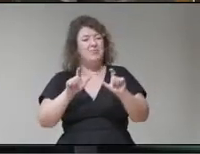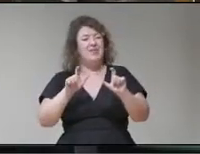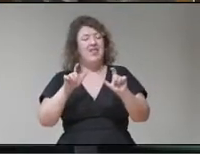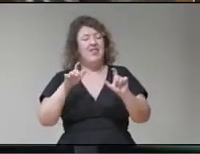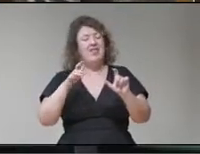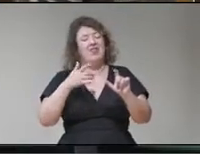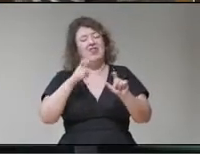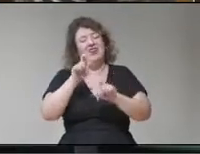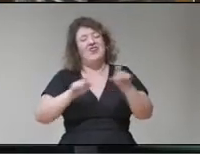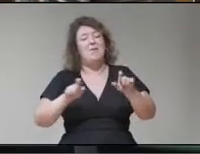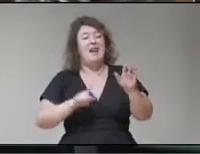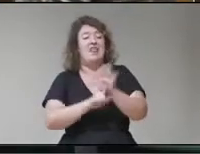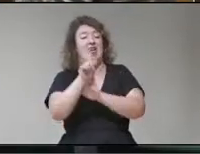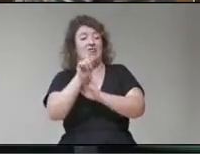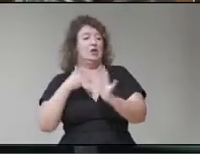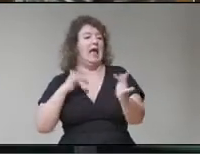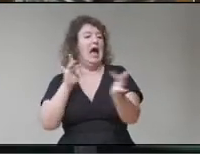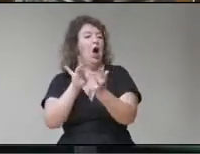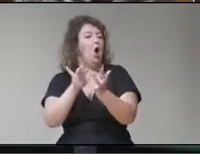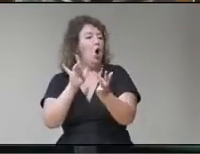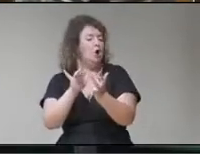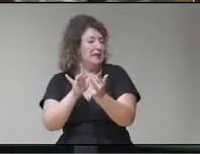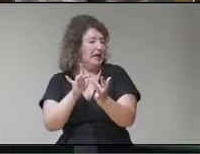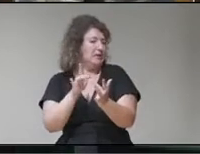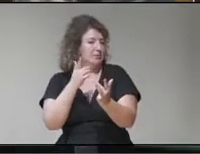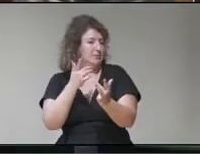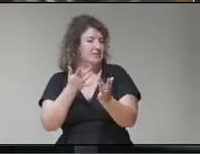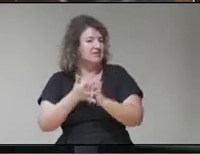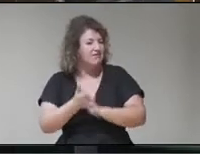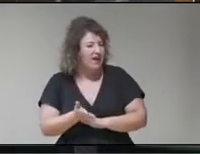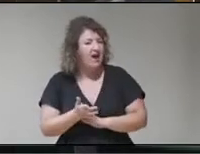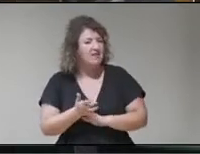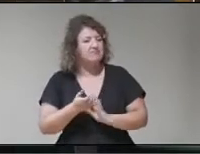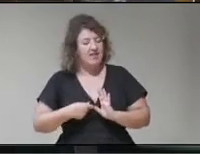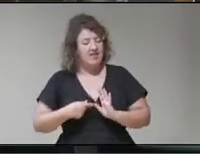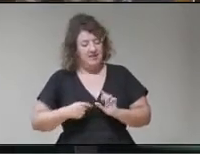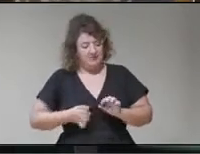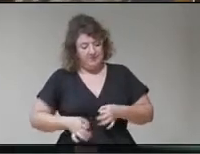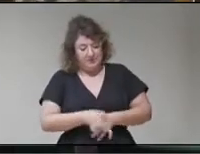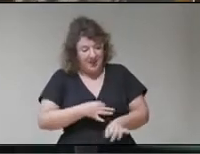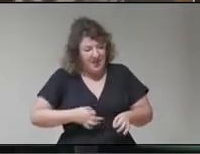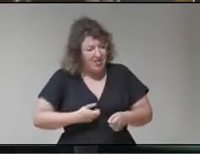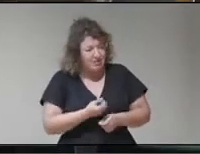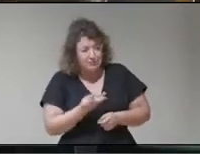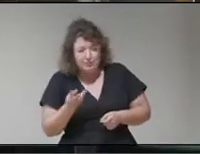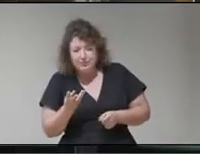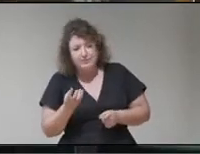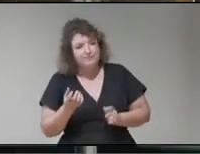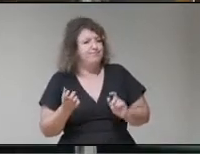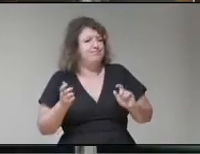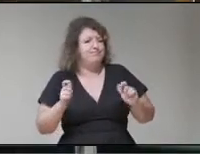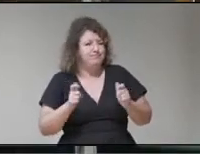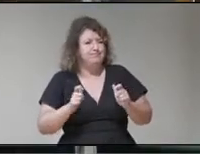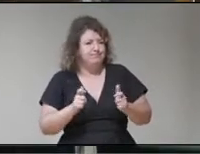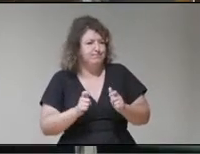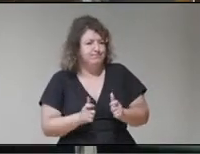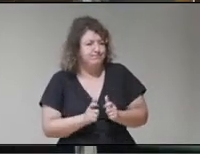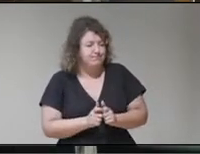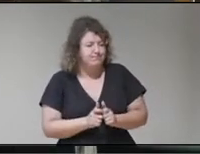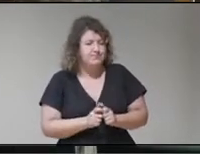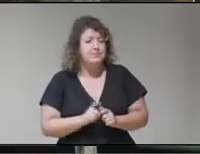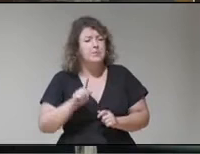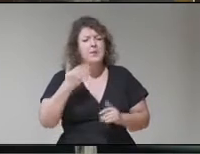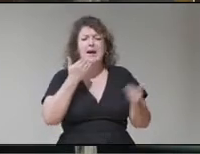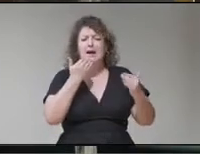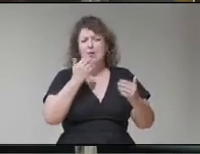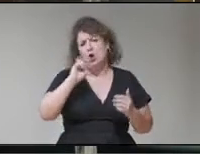civilización, entre comillas. Por lo tanto, está claro que la diversidad disminuye. Aparte de eso, nos encontramos con este